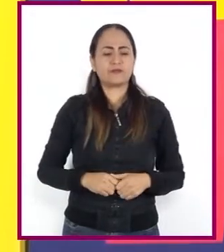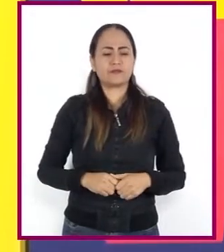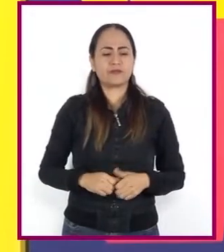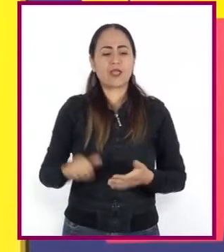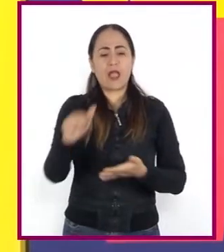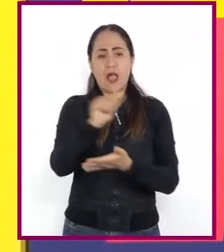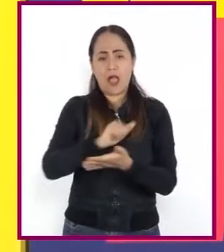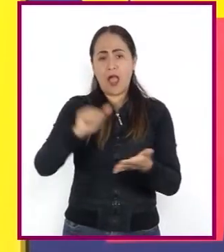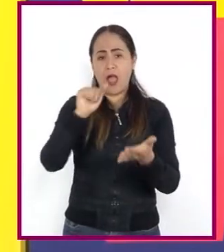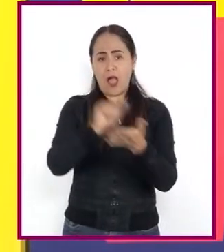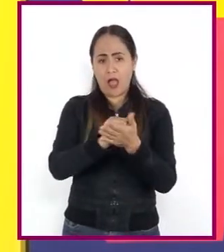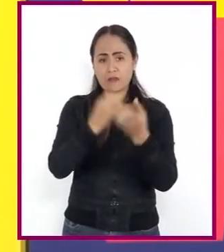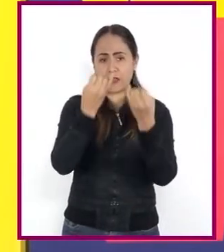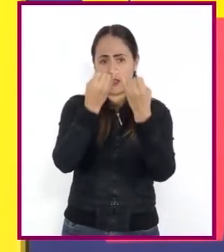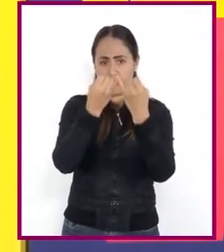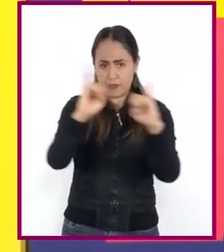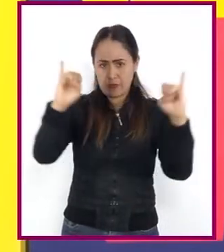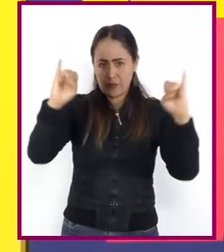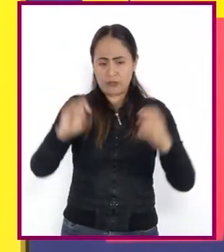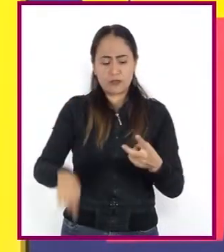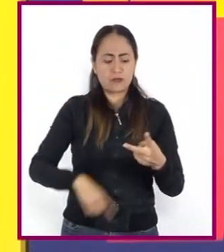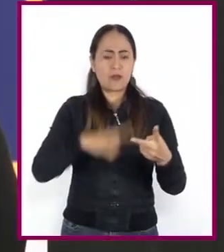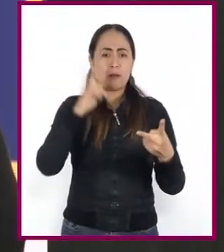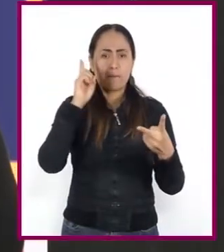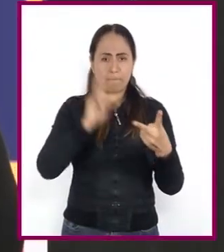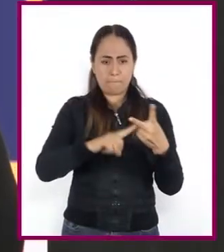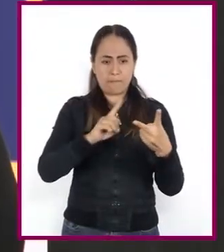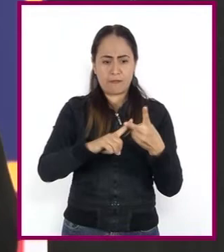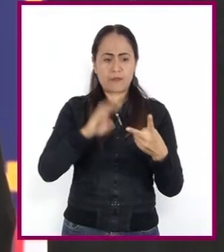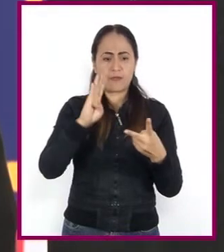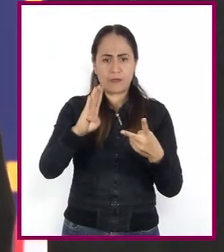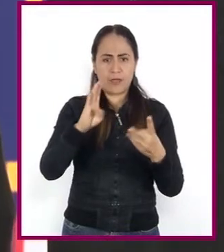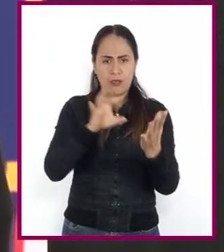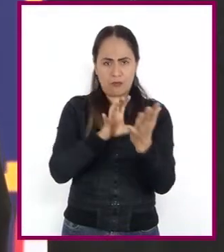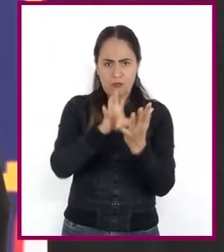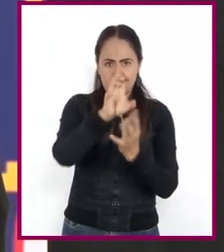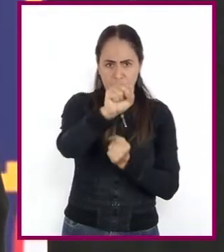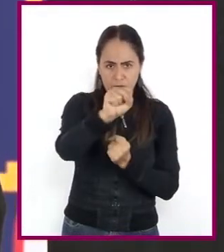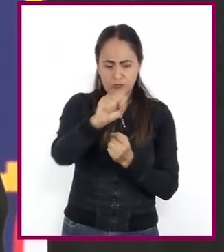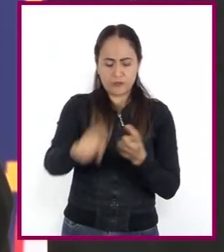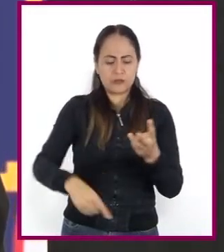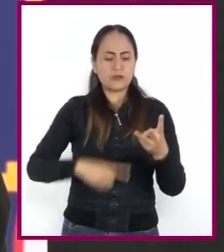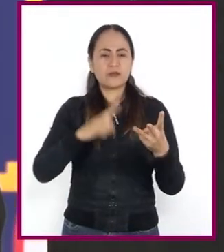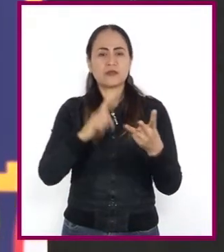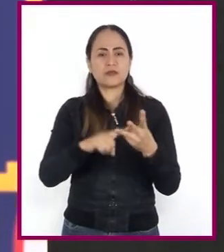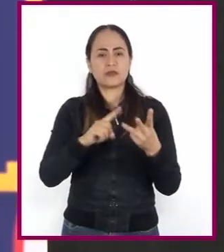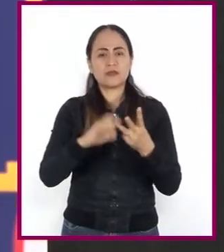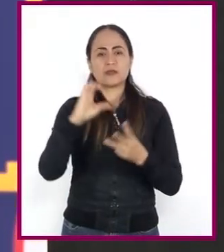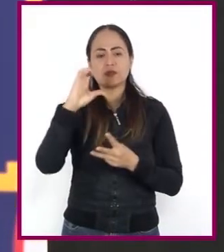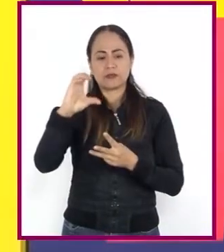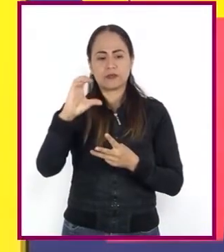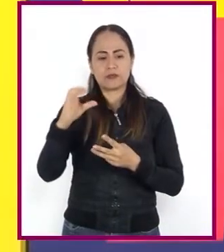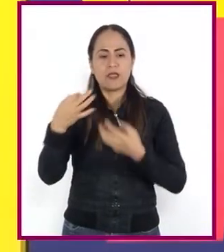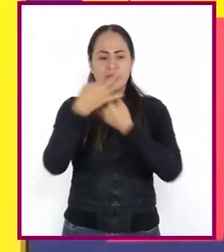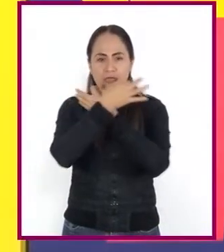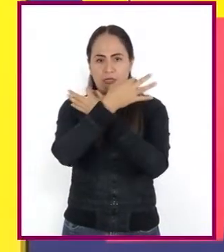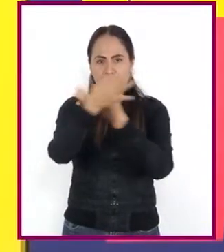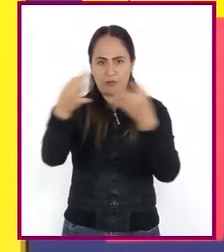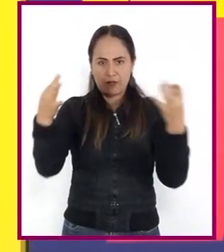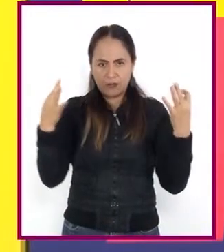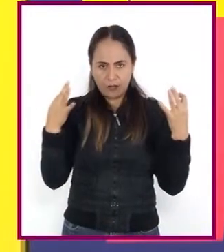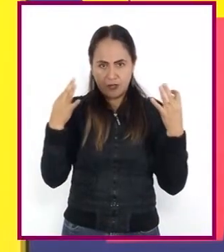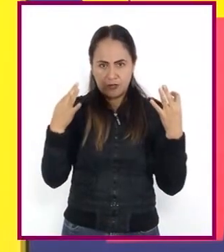de Independencia, inciso B, Constitución, inciso C, Declaración de